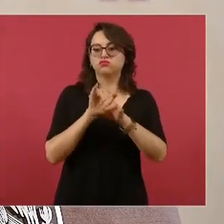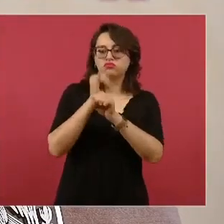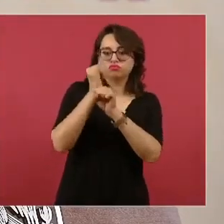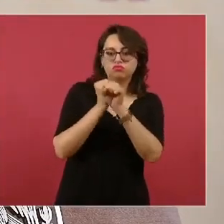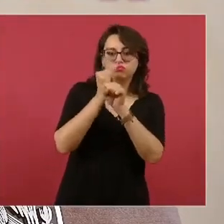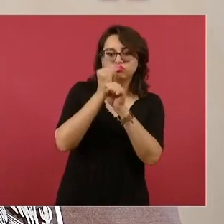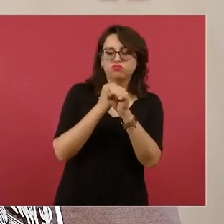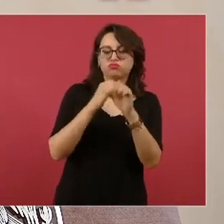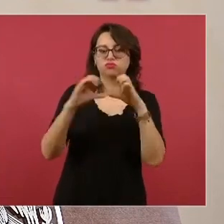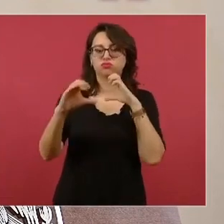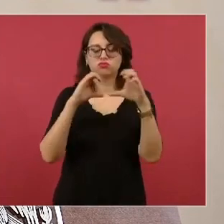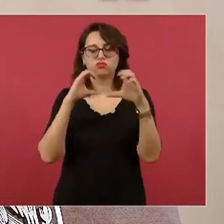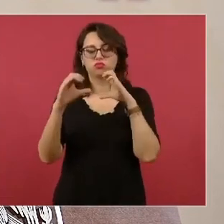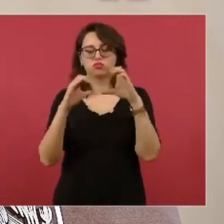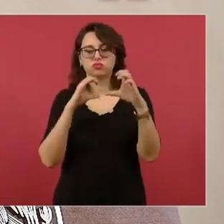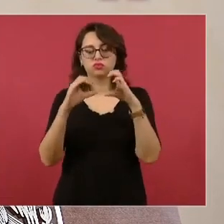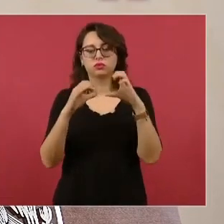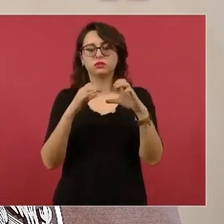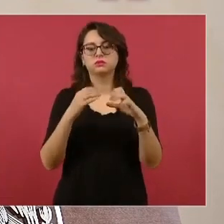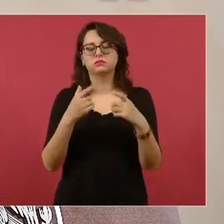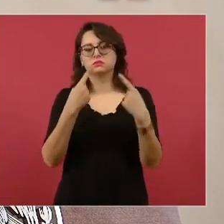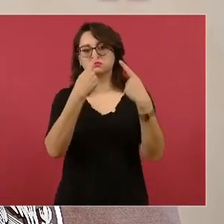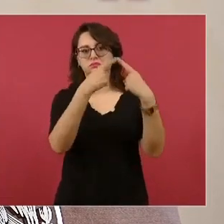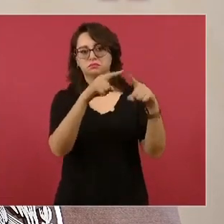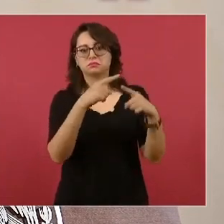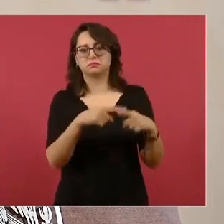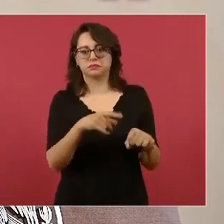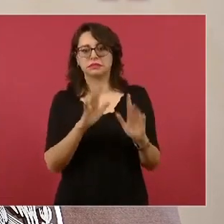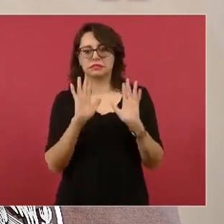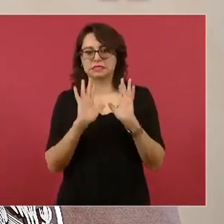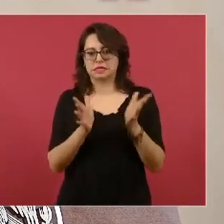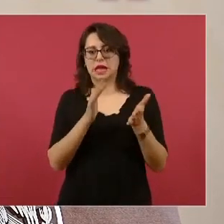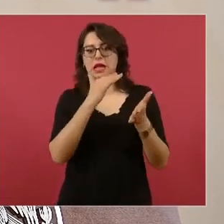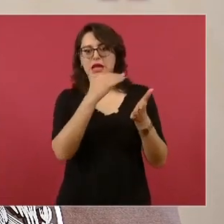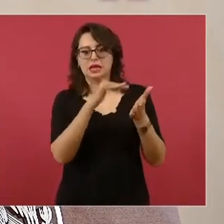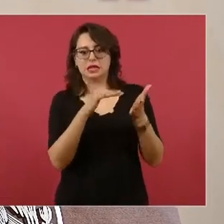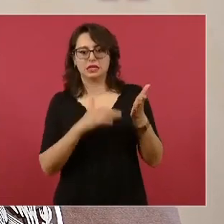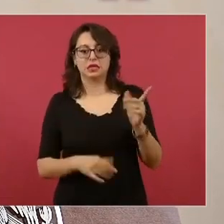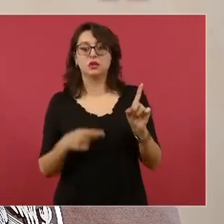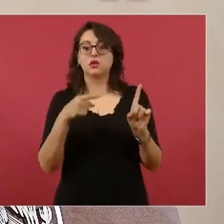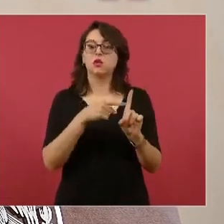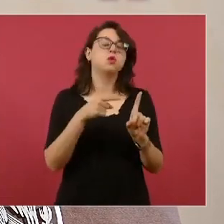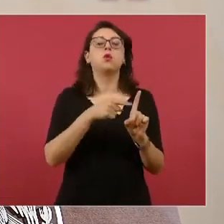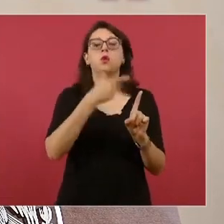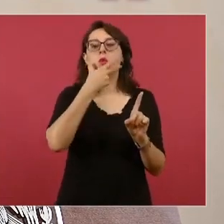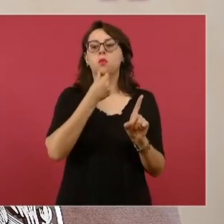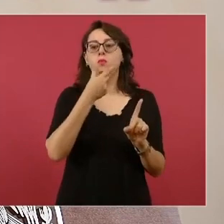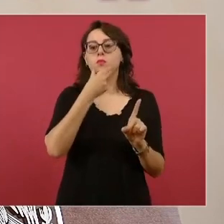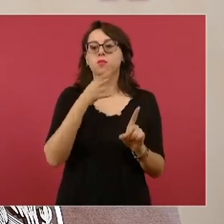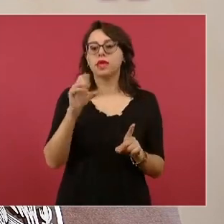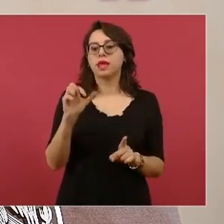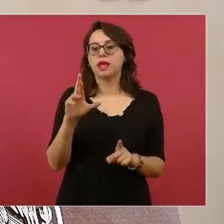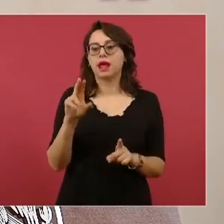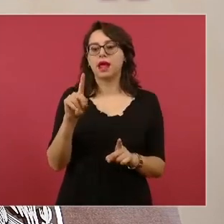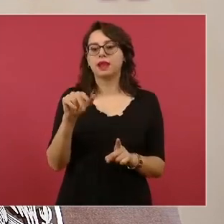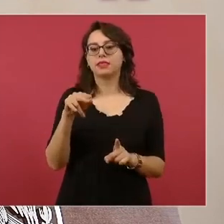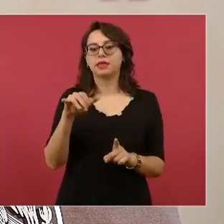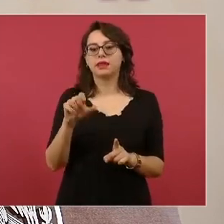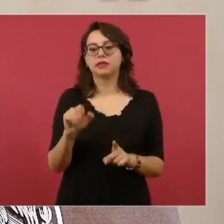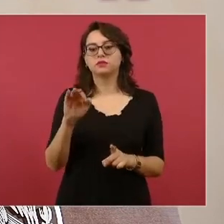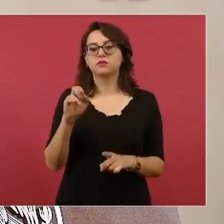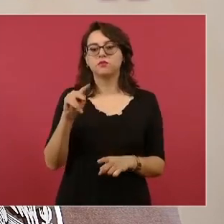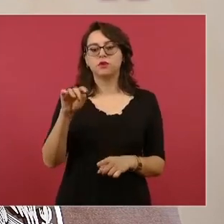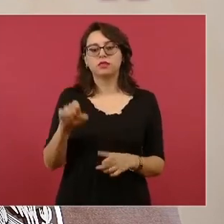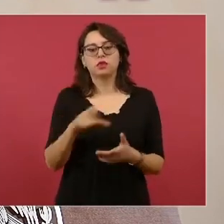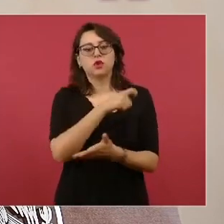Como un dato relevante en este caso, el señor Cárdenas Fuentes adquirió un Ferrari